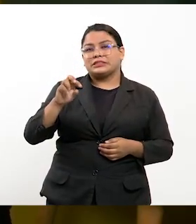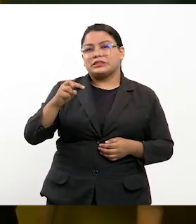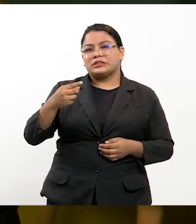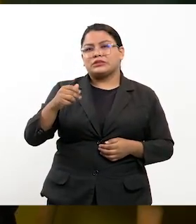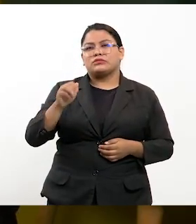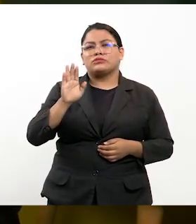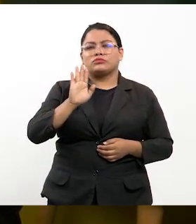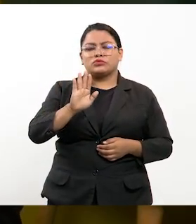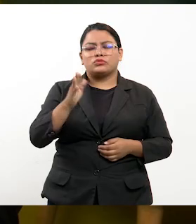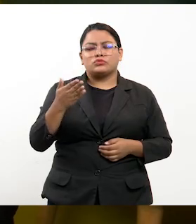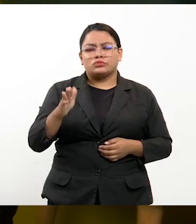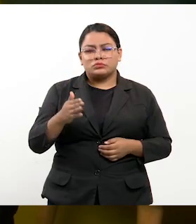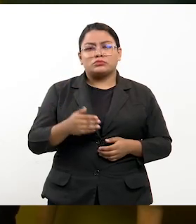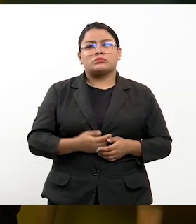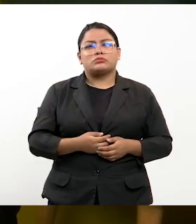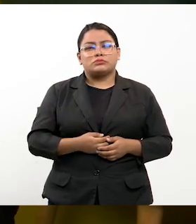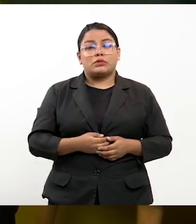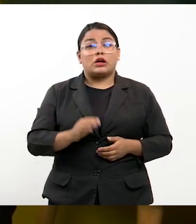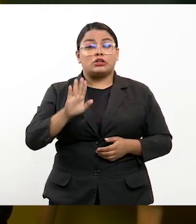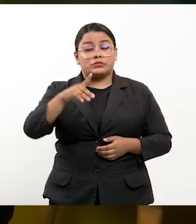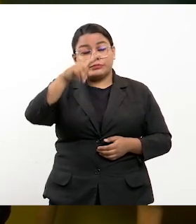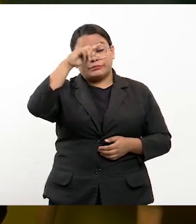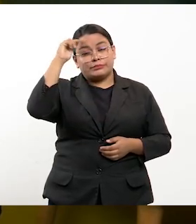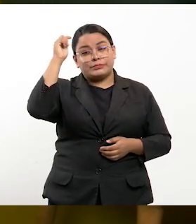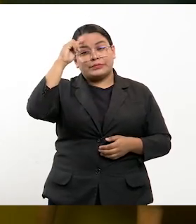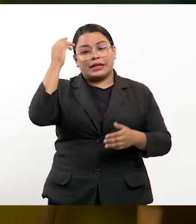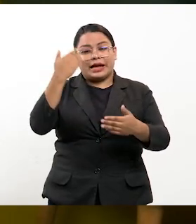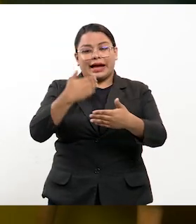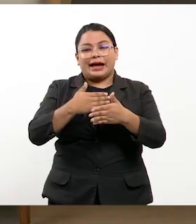sean de suma utilidad para su labor